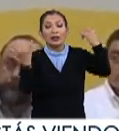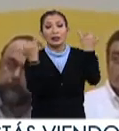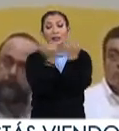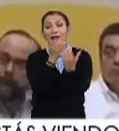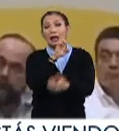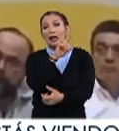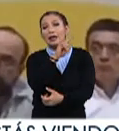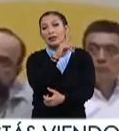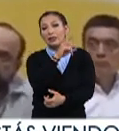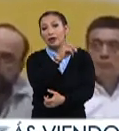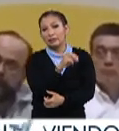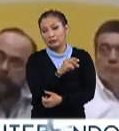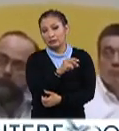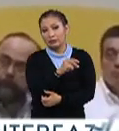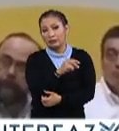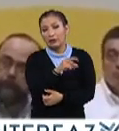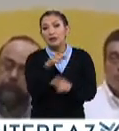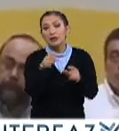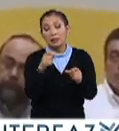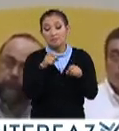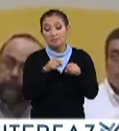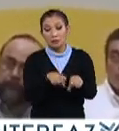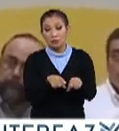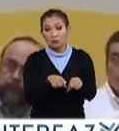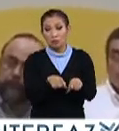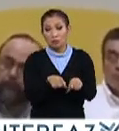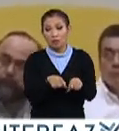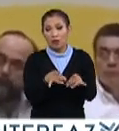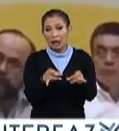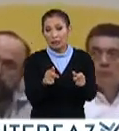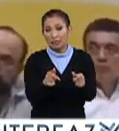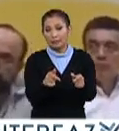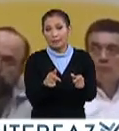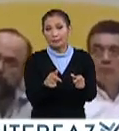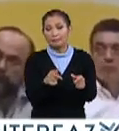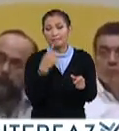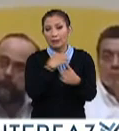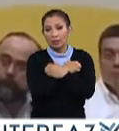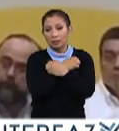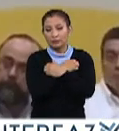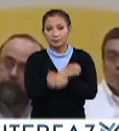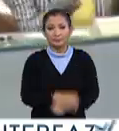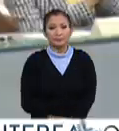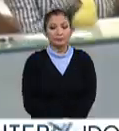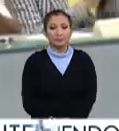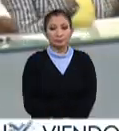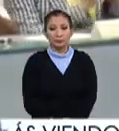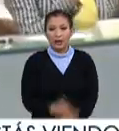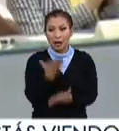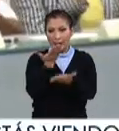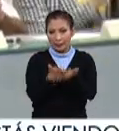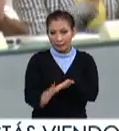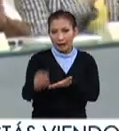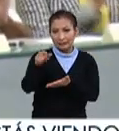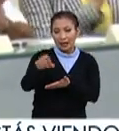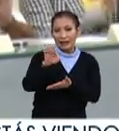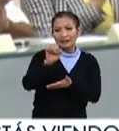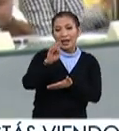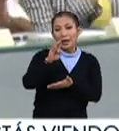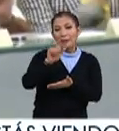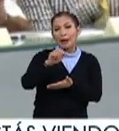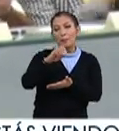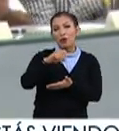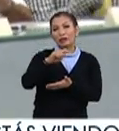equidad y al mismo tiempo calidad educativa. Por su parte, Esteban